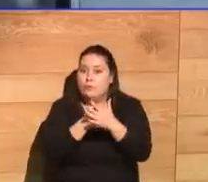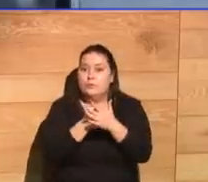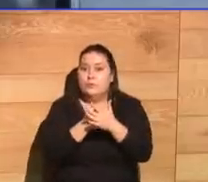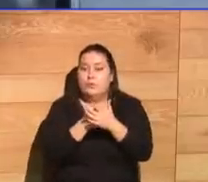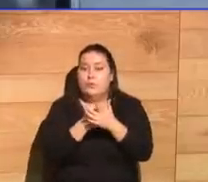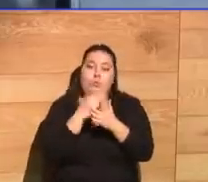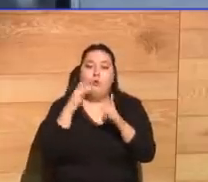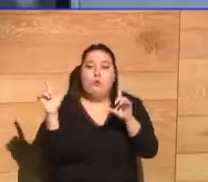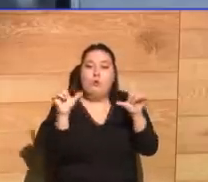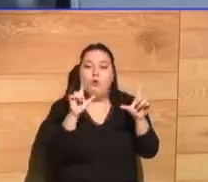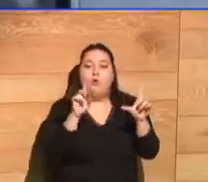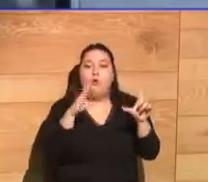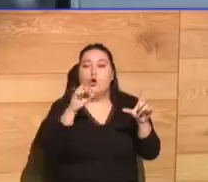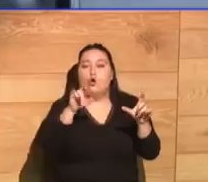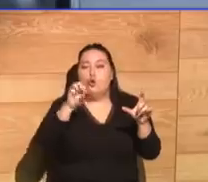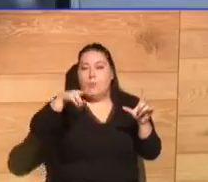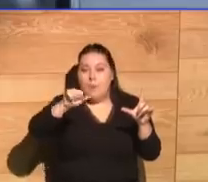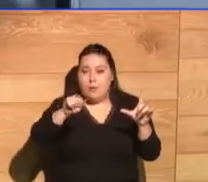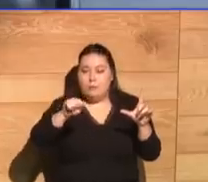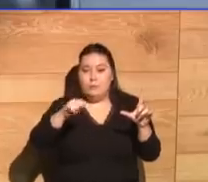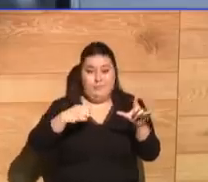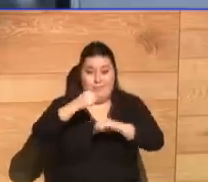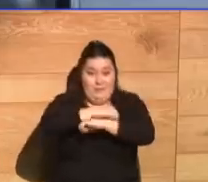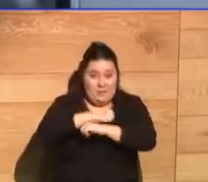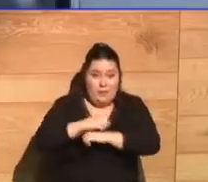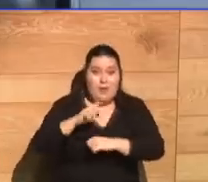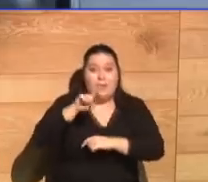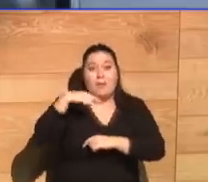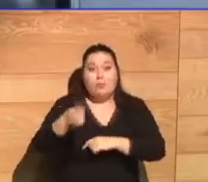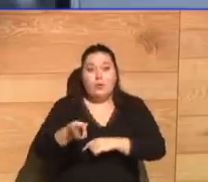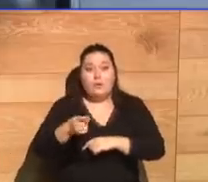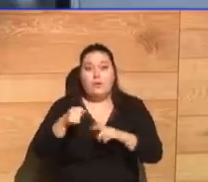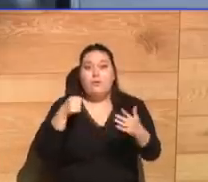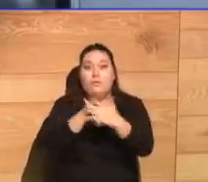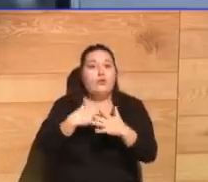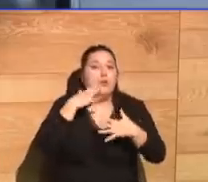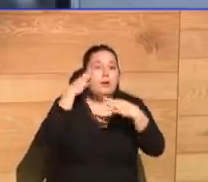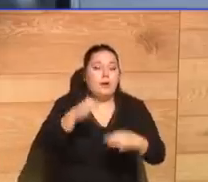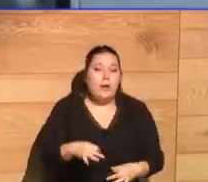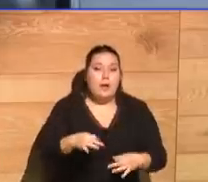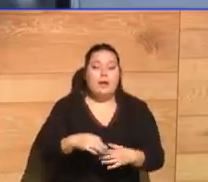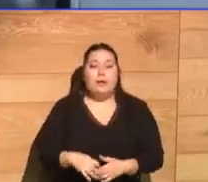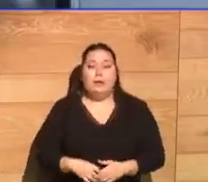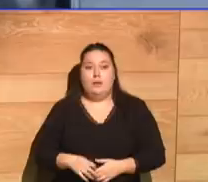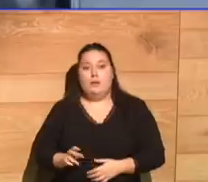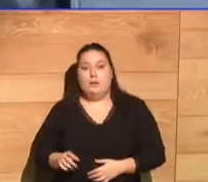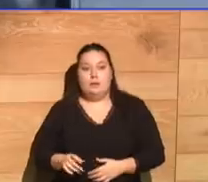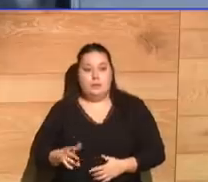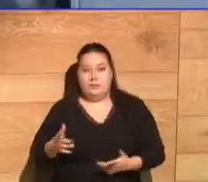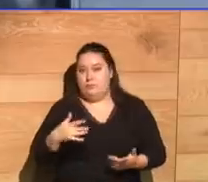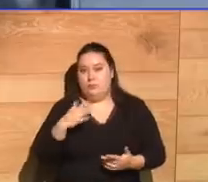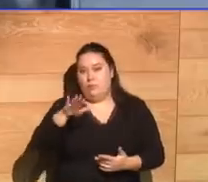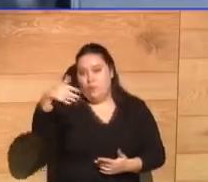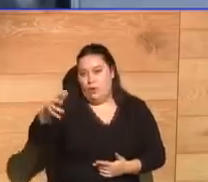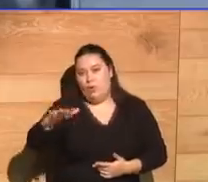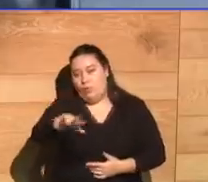serían los fondos de croma detrás de las ventanas, y después se incorporaría los fondos reales o tridimensionales, recreados, como fuera, en otro